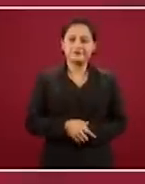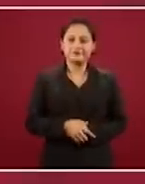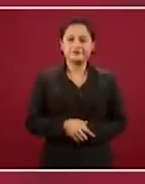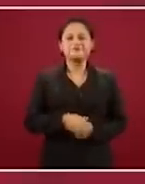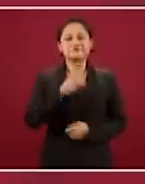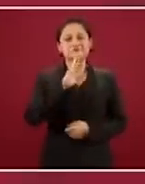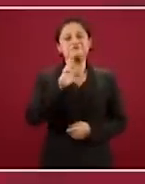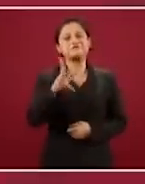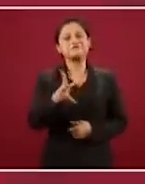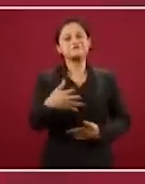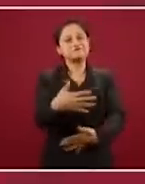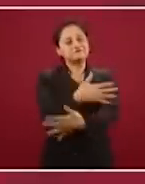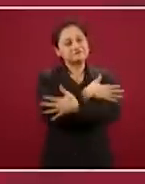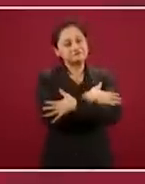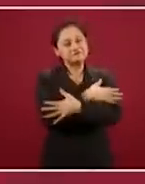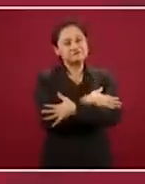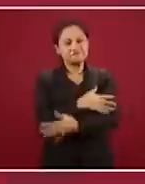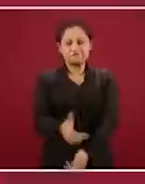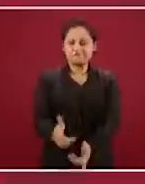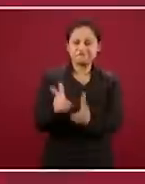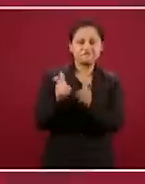Abrazos, no balazos.